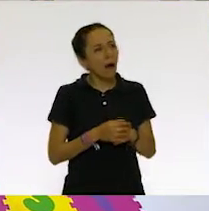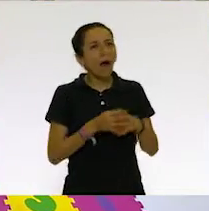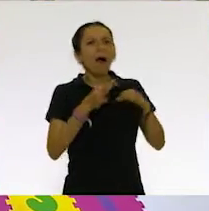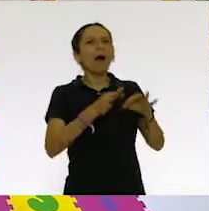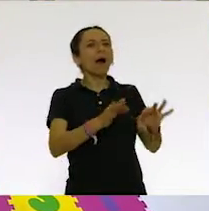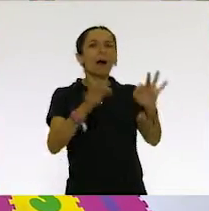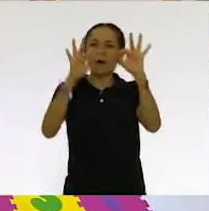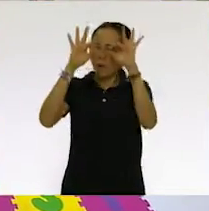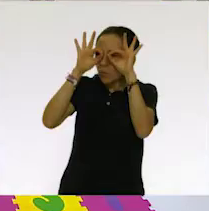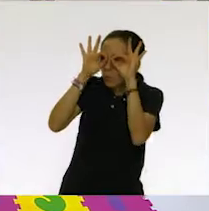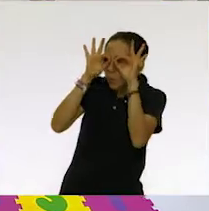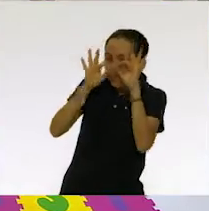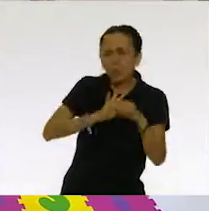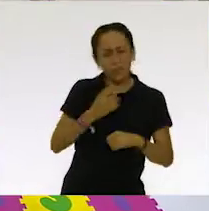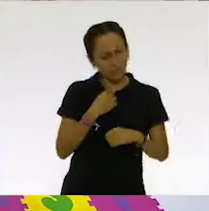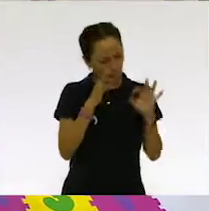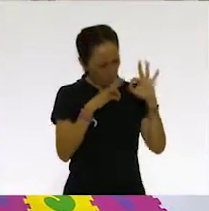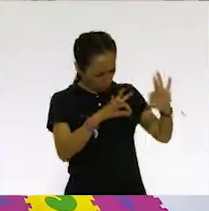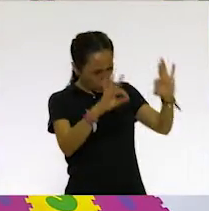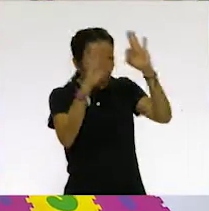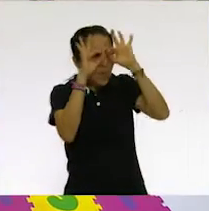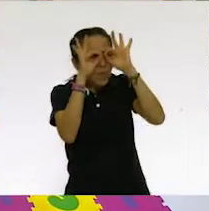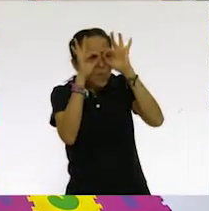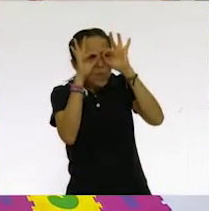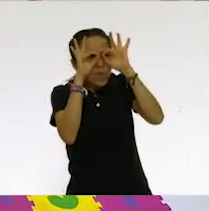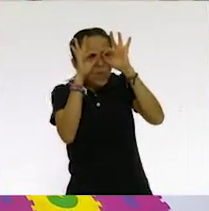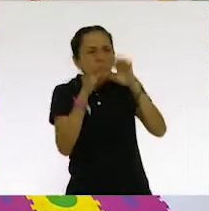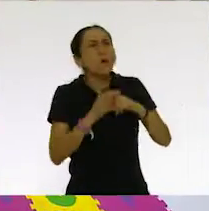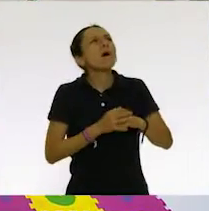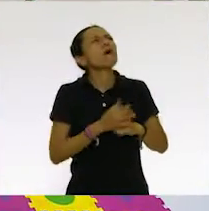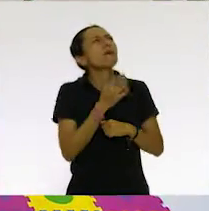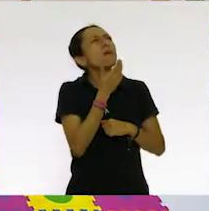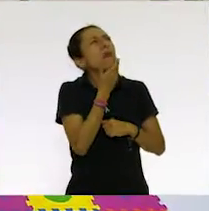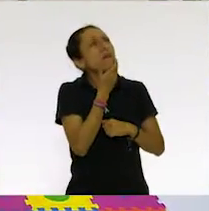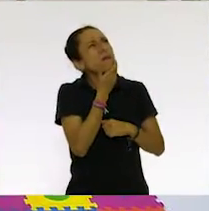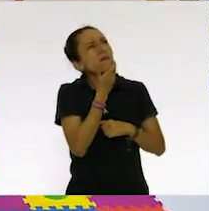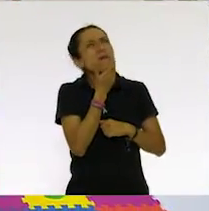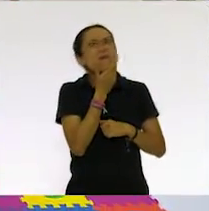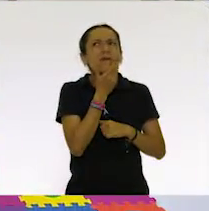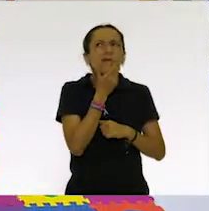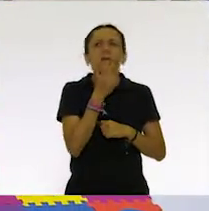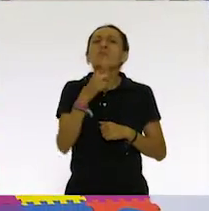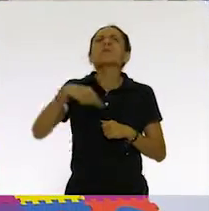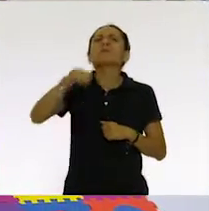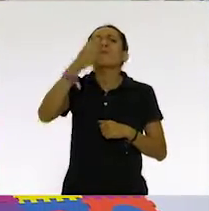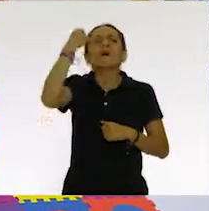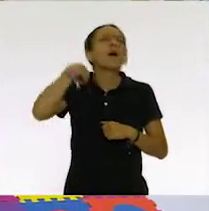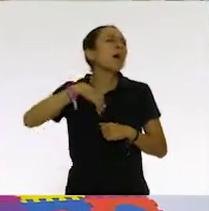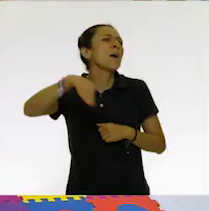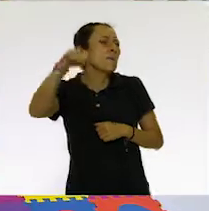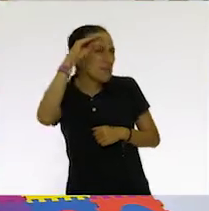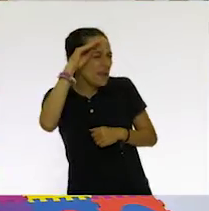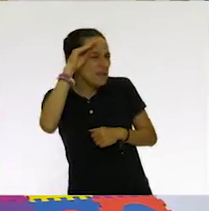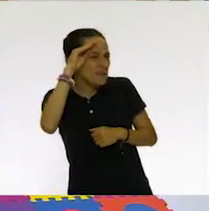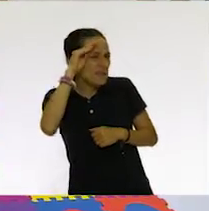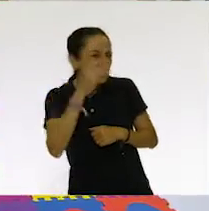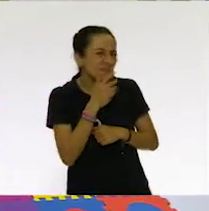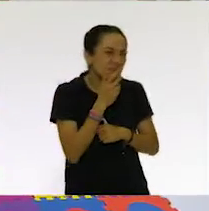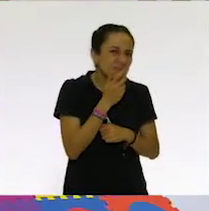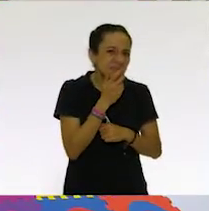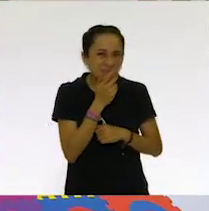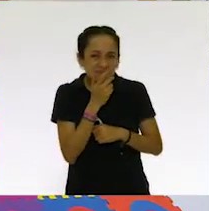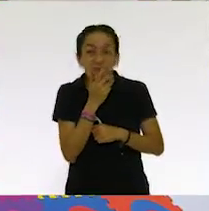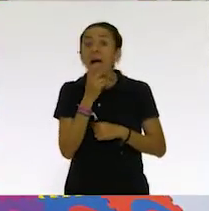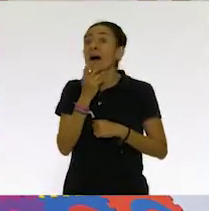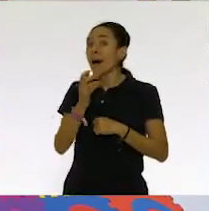buena pregunta. Uh-huh. A ver, niñas y niños, ¿ustedes qué creen? ¿Sí? ¡Sí! Sí. Hay algunas especies